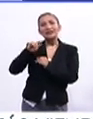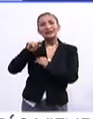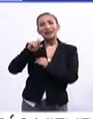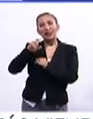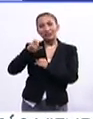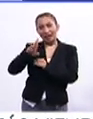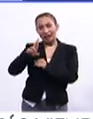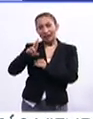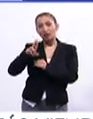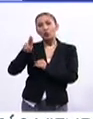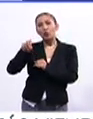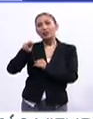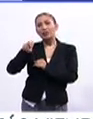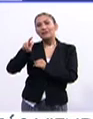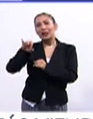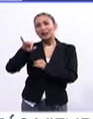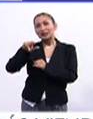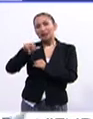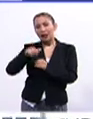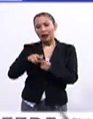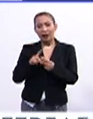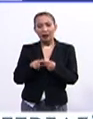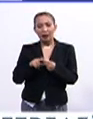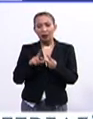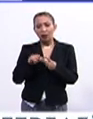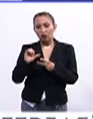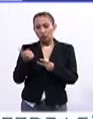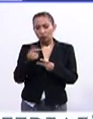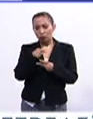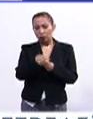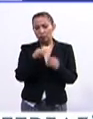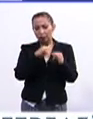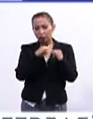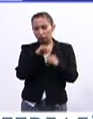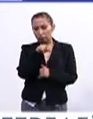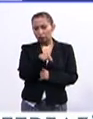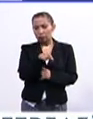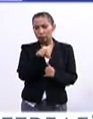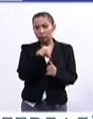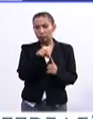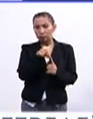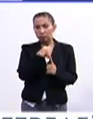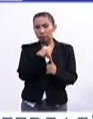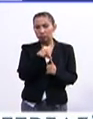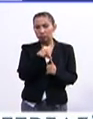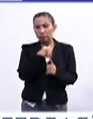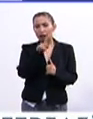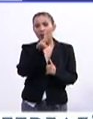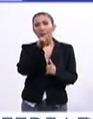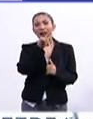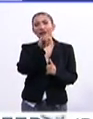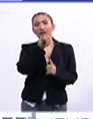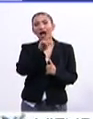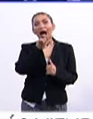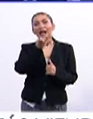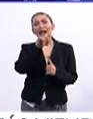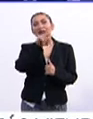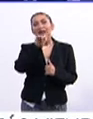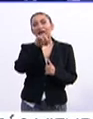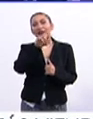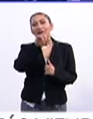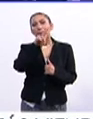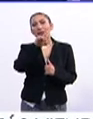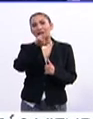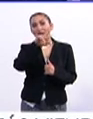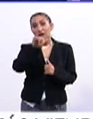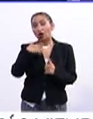Universia, como es la Plataforma Alianza del Pacífico, que también es